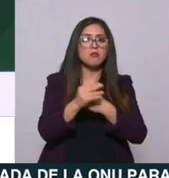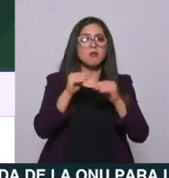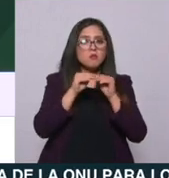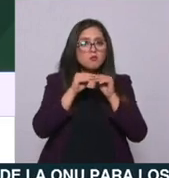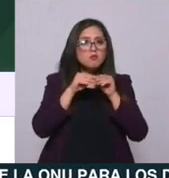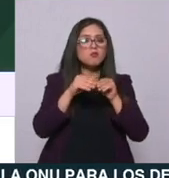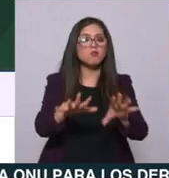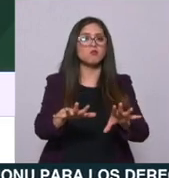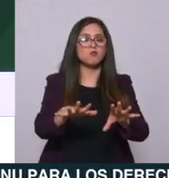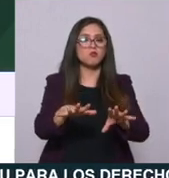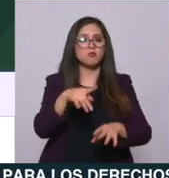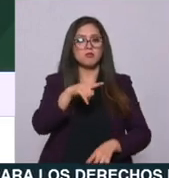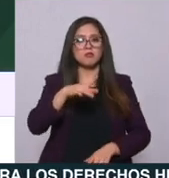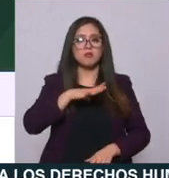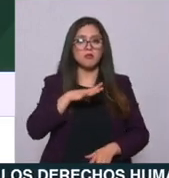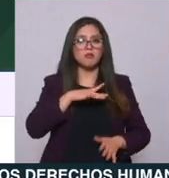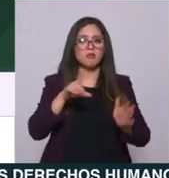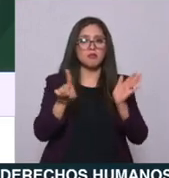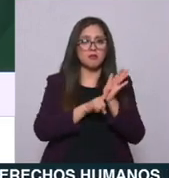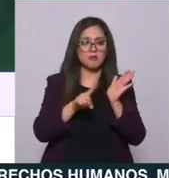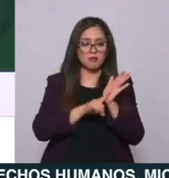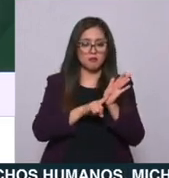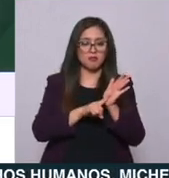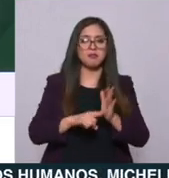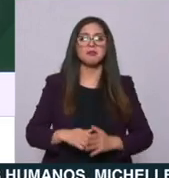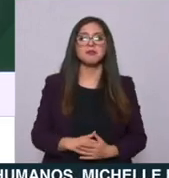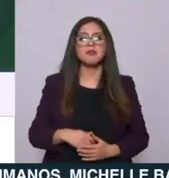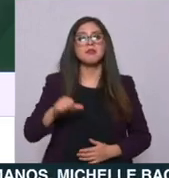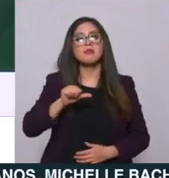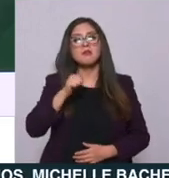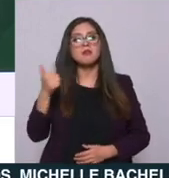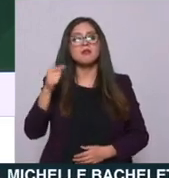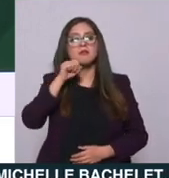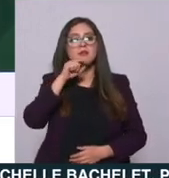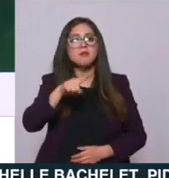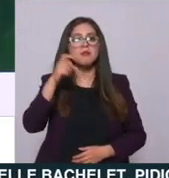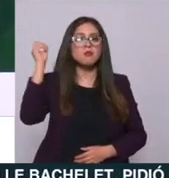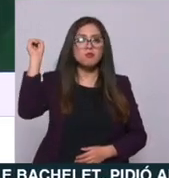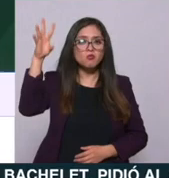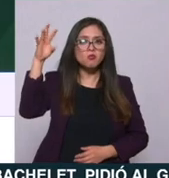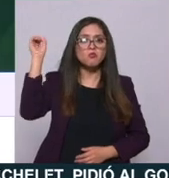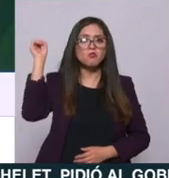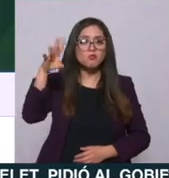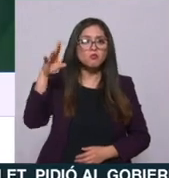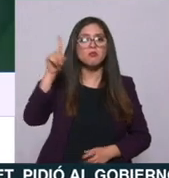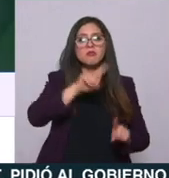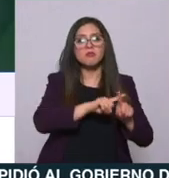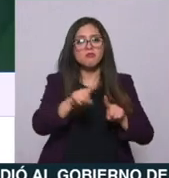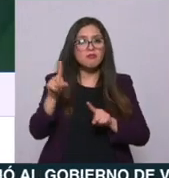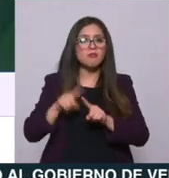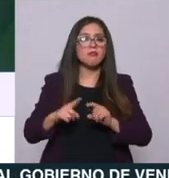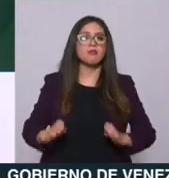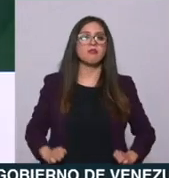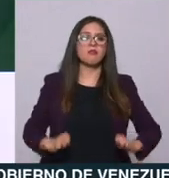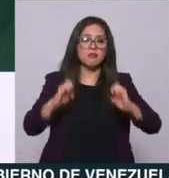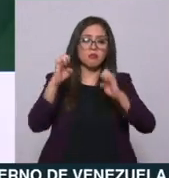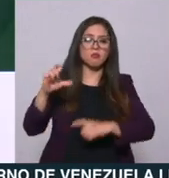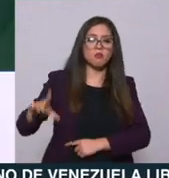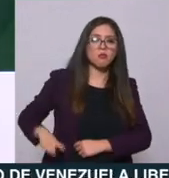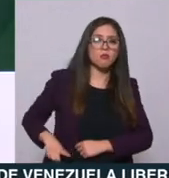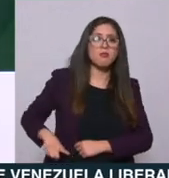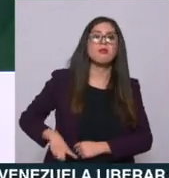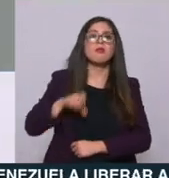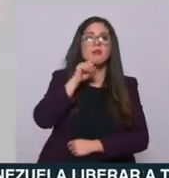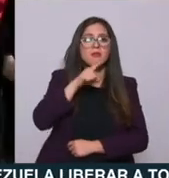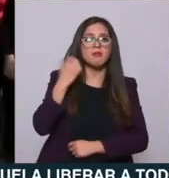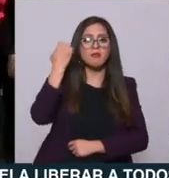cuentan con este servicio de alertamiento, y las alarmas además colocadas tanto en los edificios públicos como en las escuelas